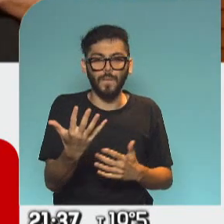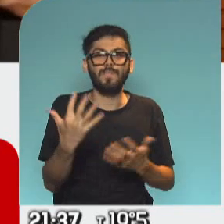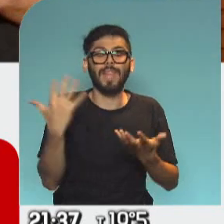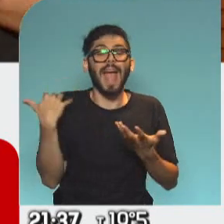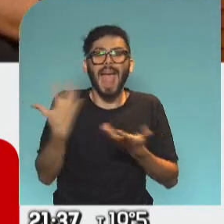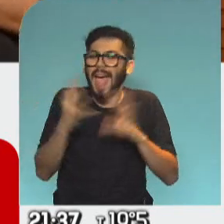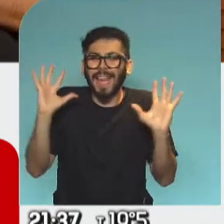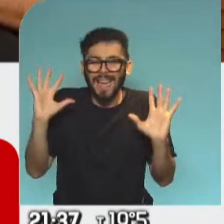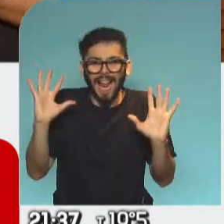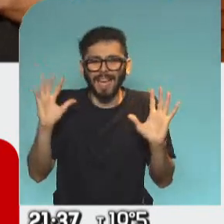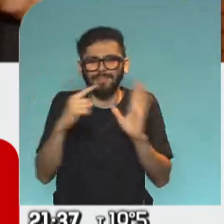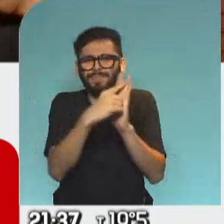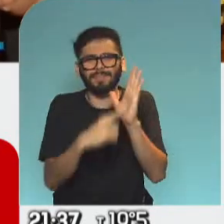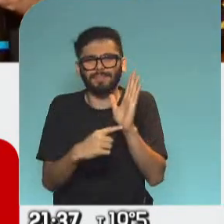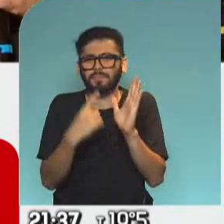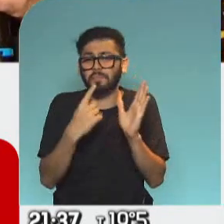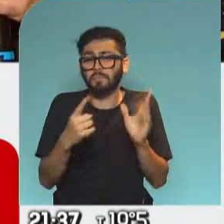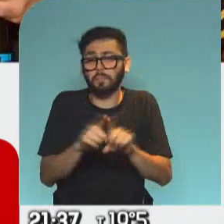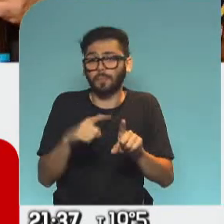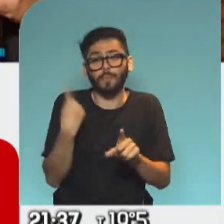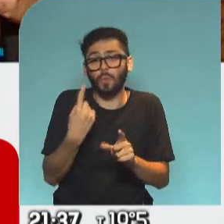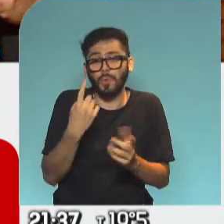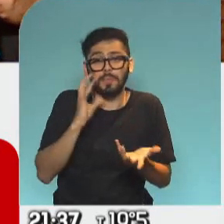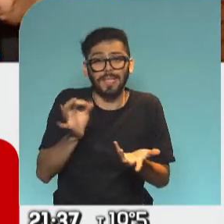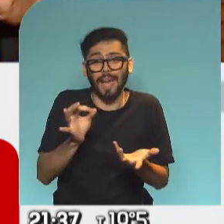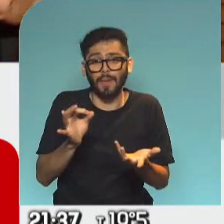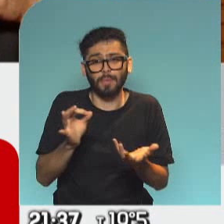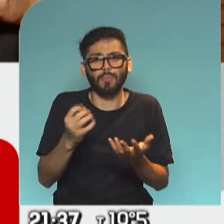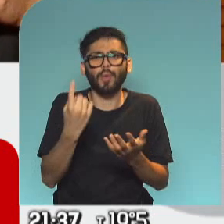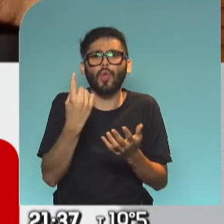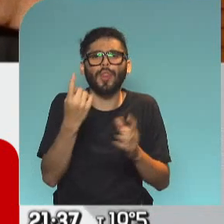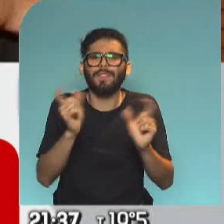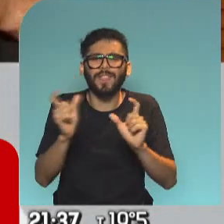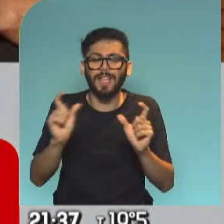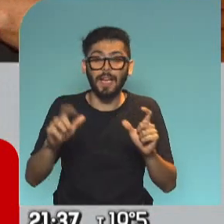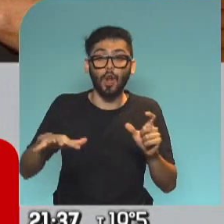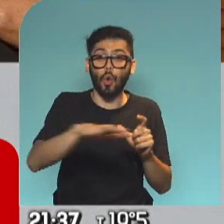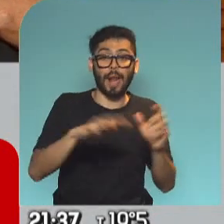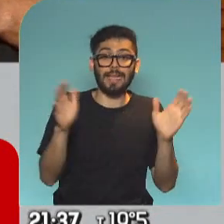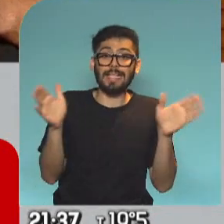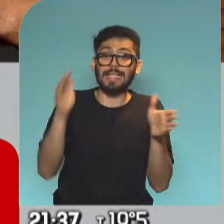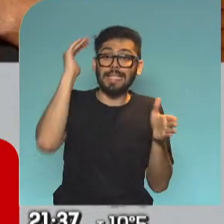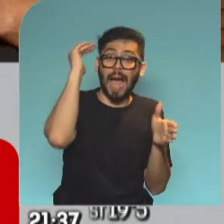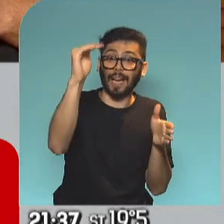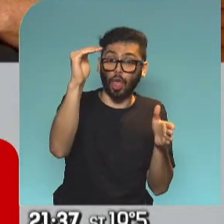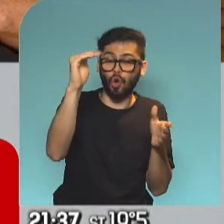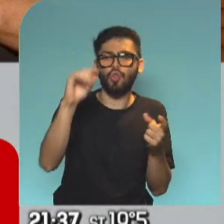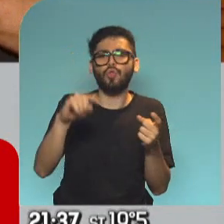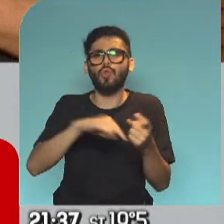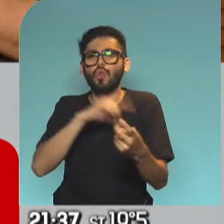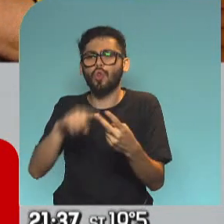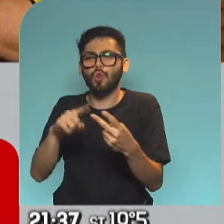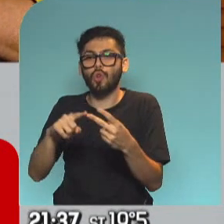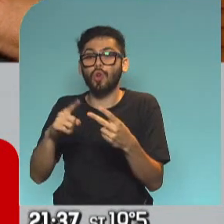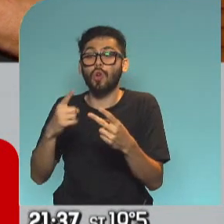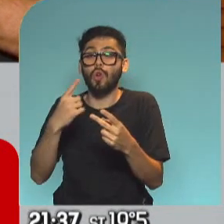general lo que indica no es más que lo que conocemos, con la diferencia de que en espacios cerrados y en espacios que van a permitir los